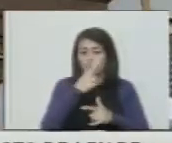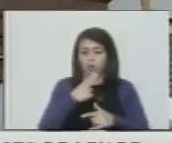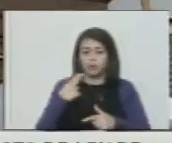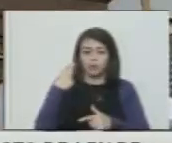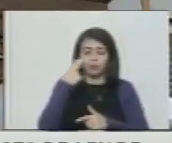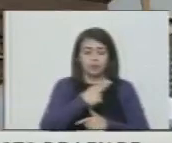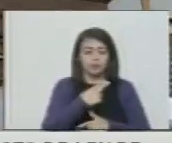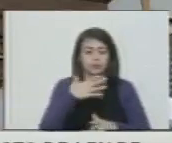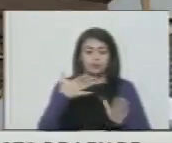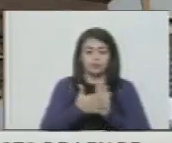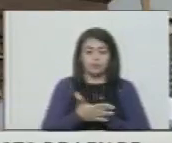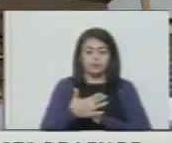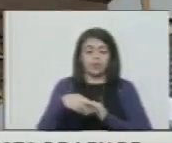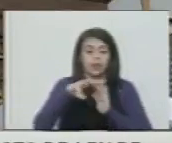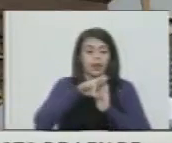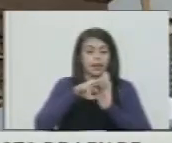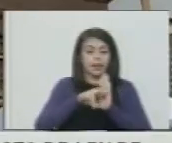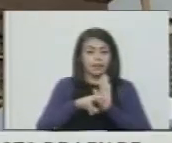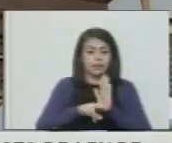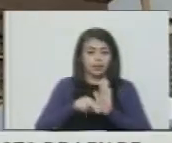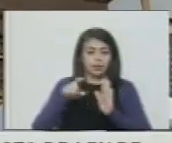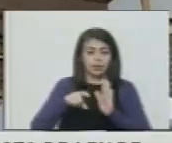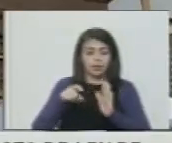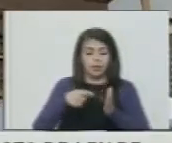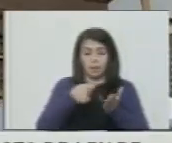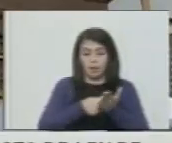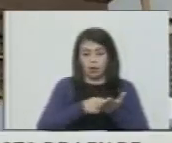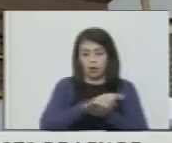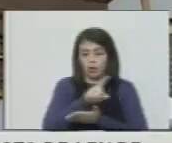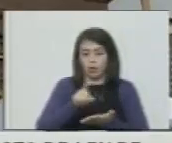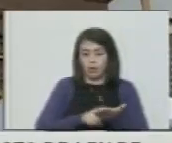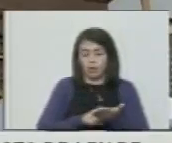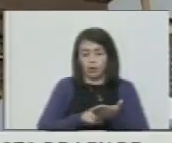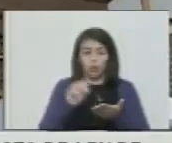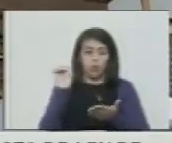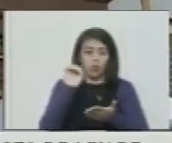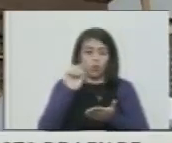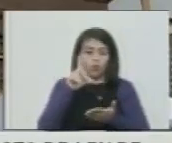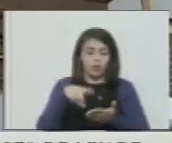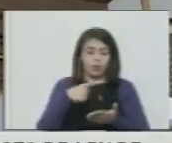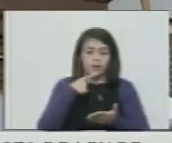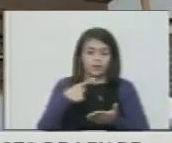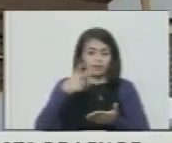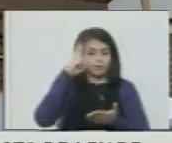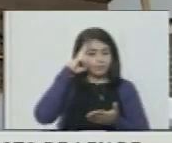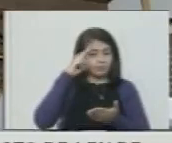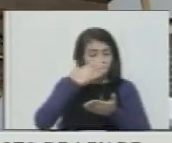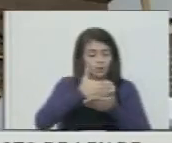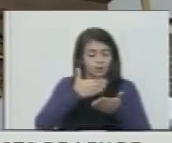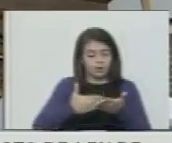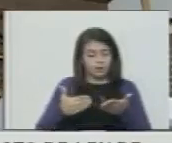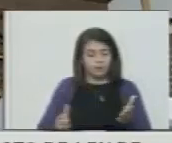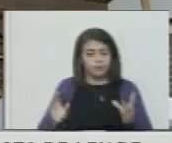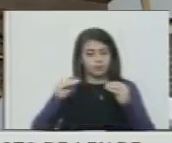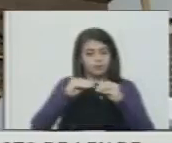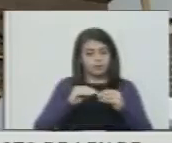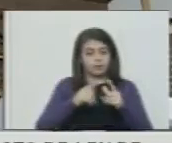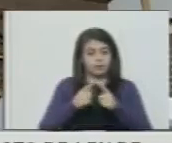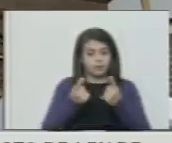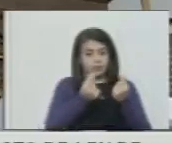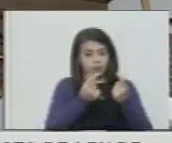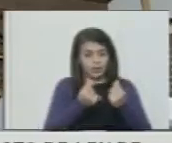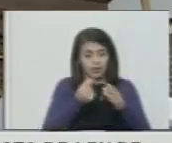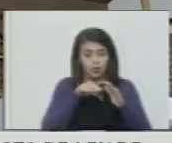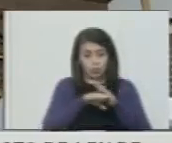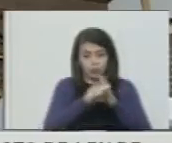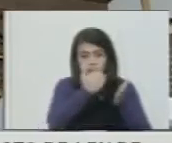no comprometido en función de los requerimientos de solvencia, así como la razonabilidad y adecuación de los